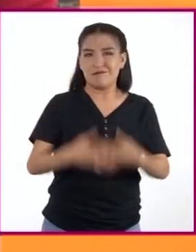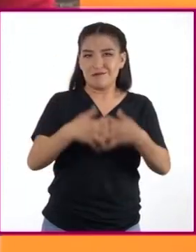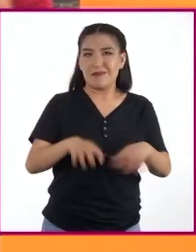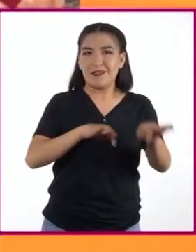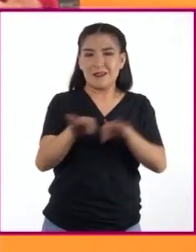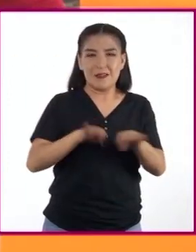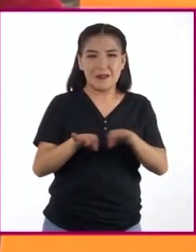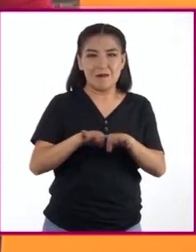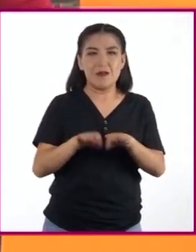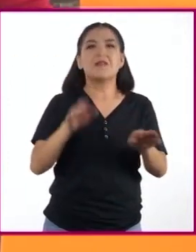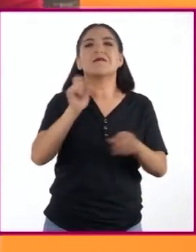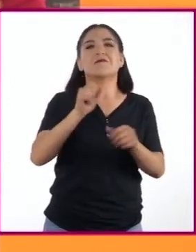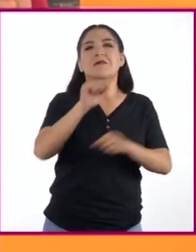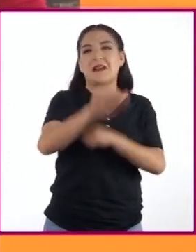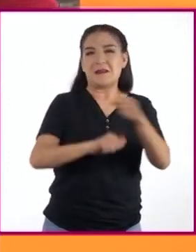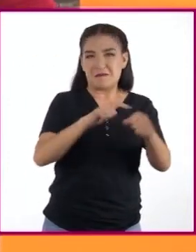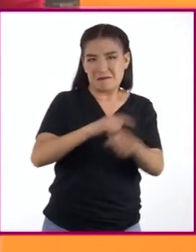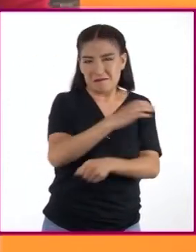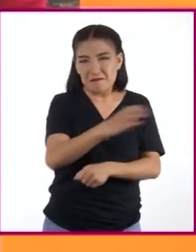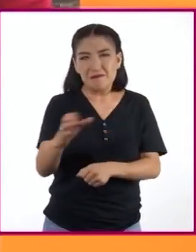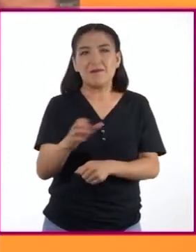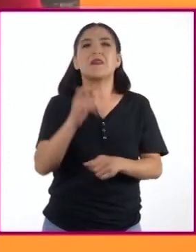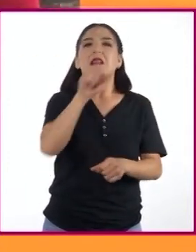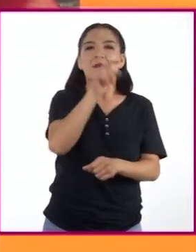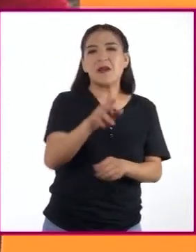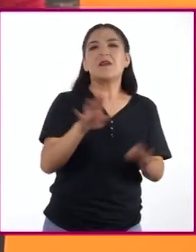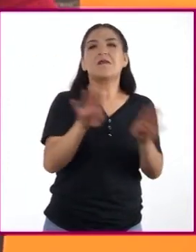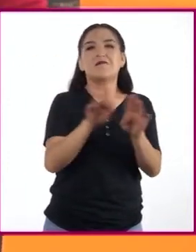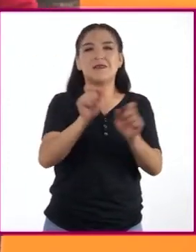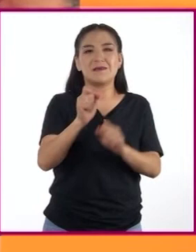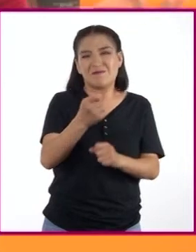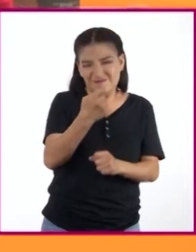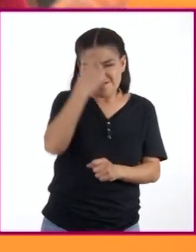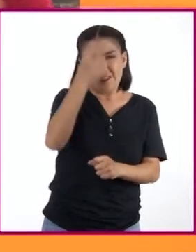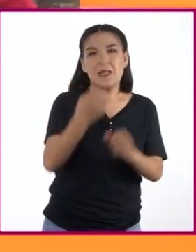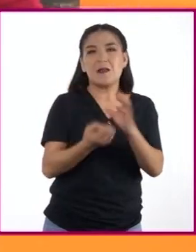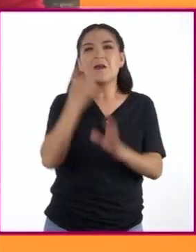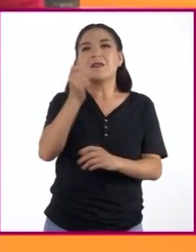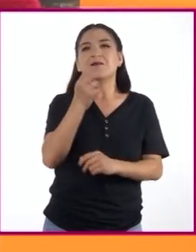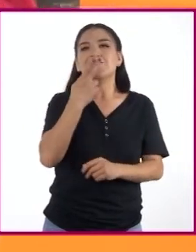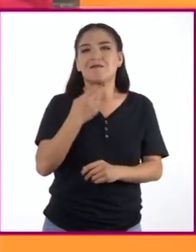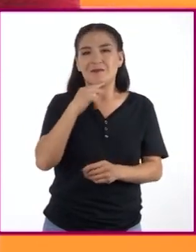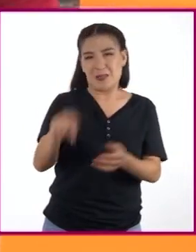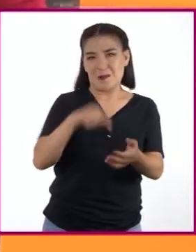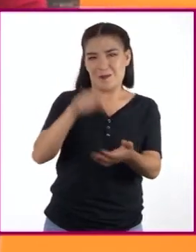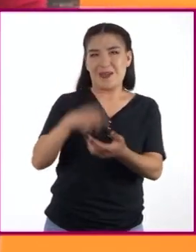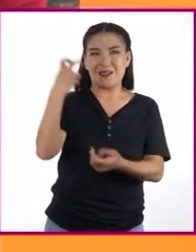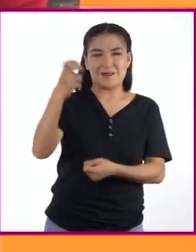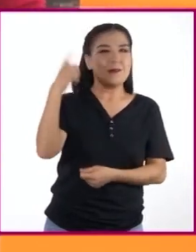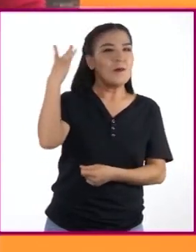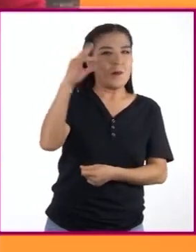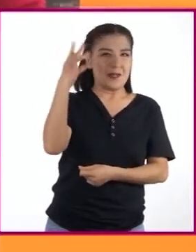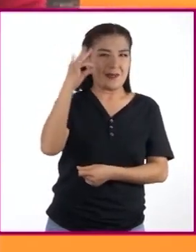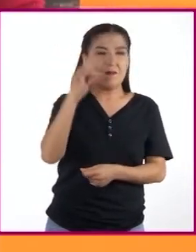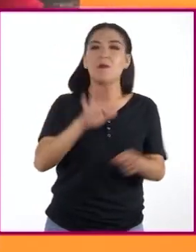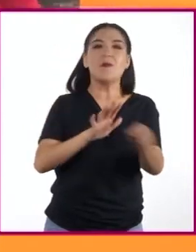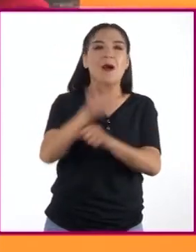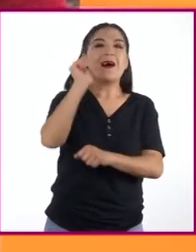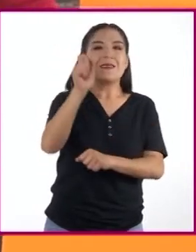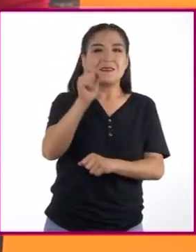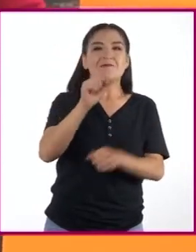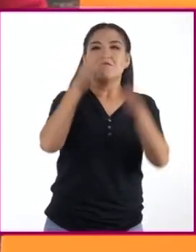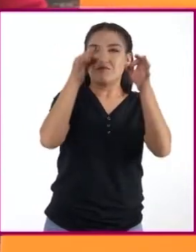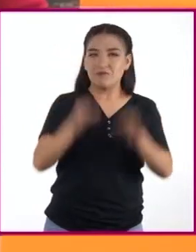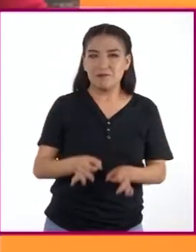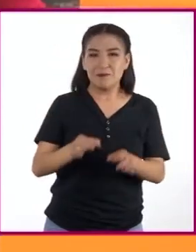agropecuarias como los ingenios azucareros de los alrededores de Cuernavaca, cuya fuerza de trabajo original